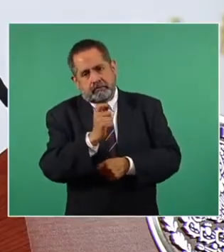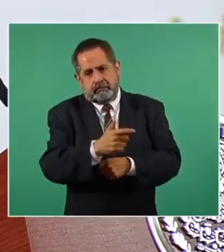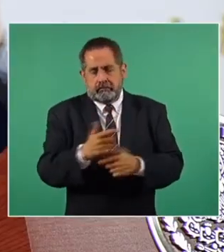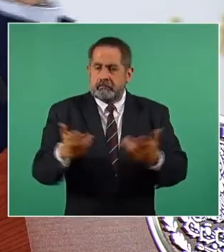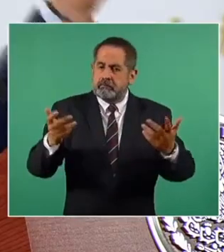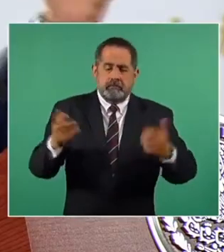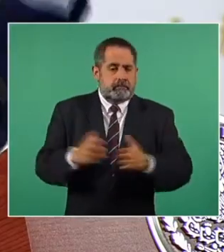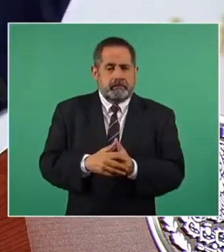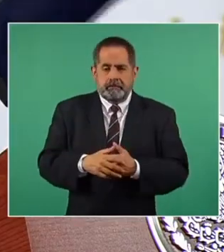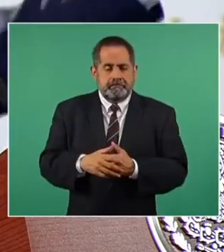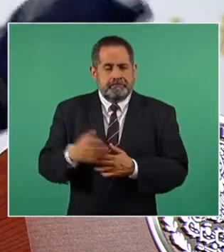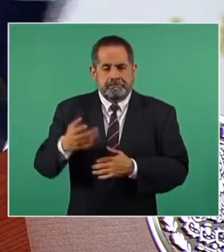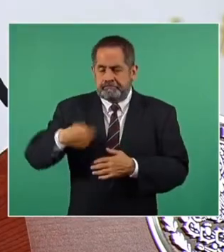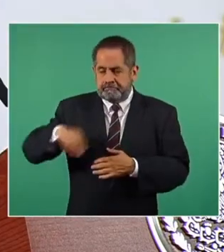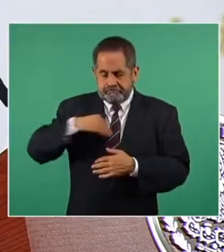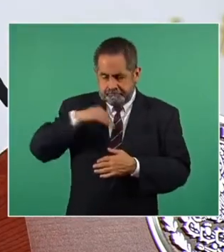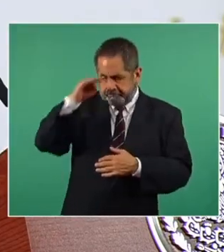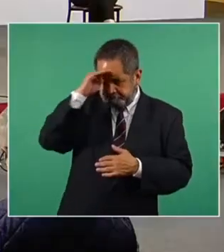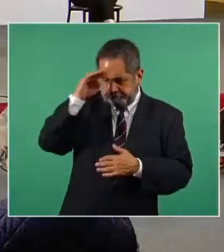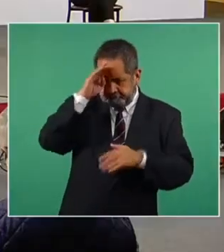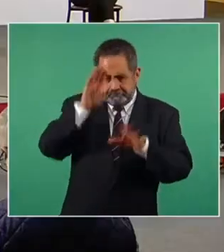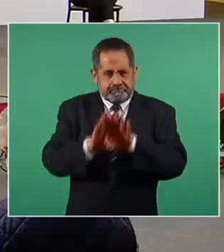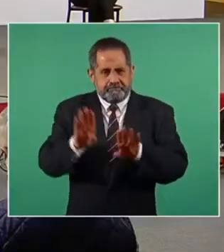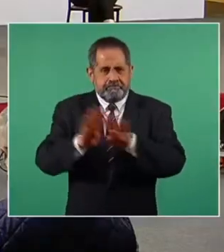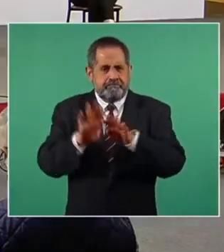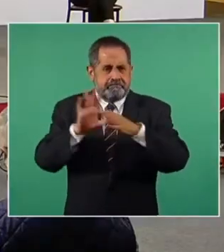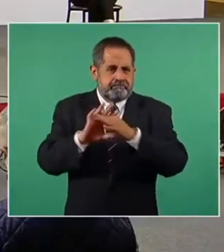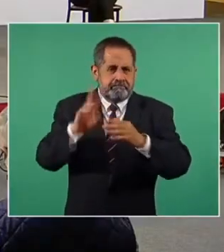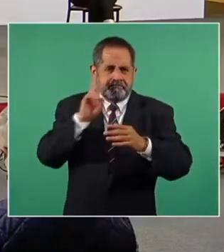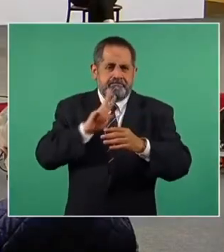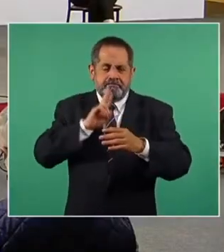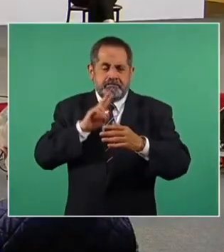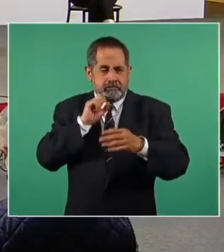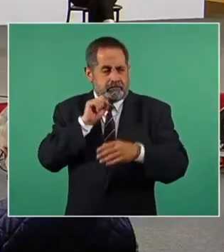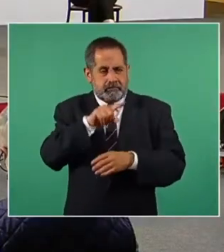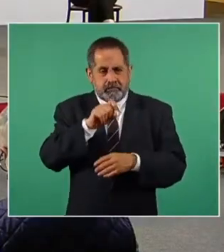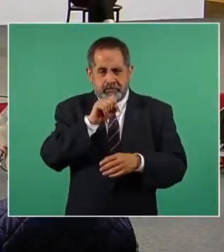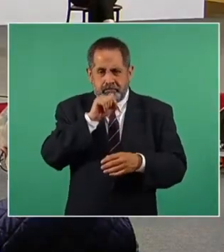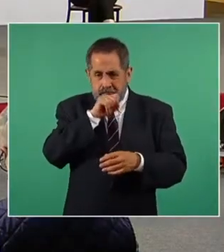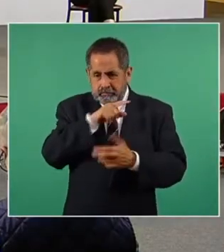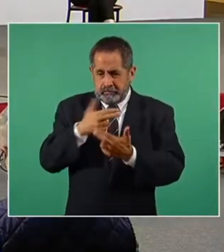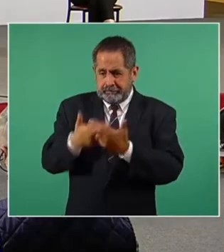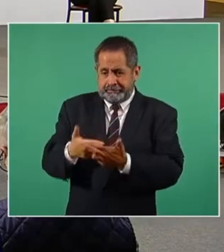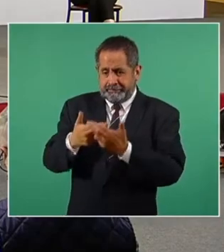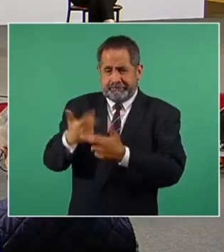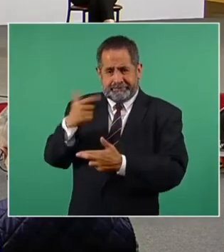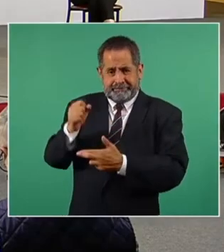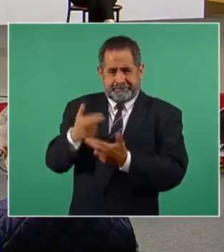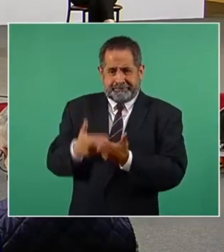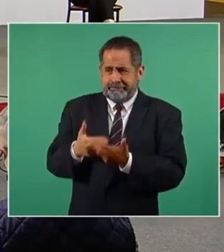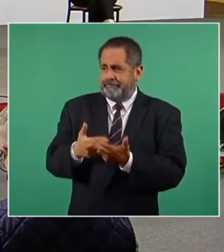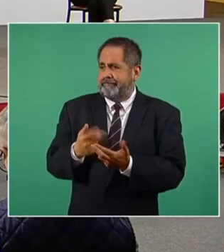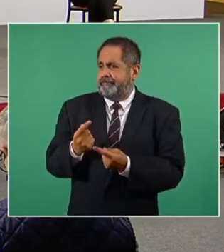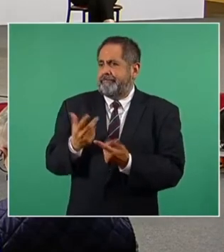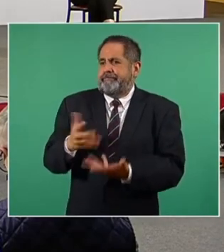estamos buscando la forma de utilizar todos esos excedentes